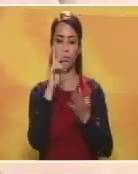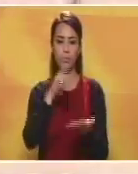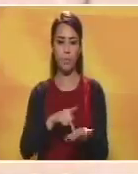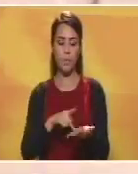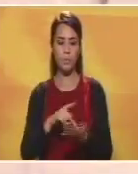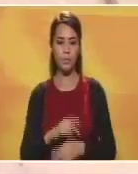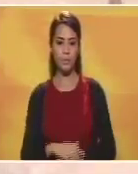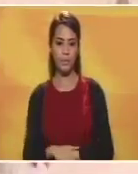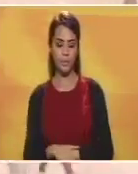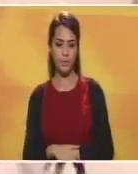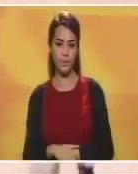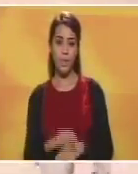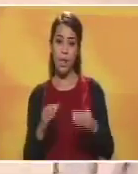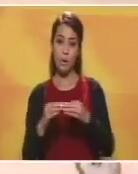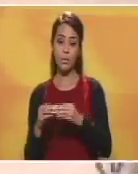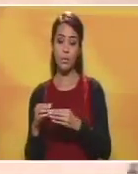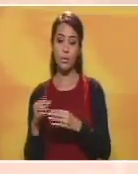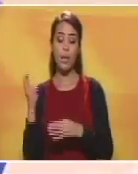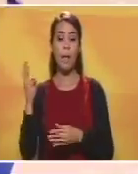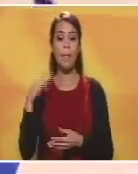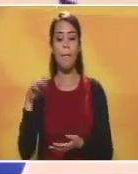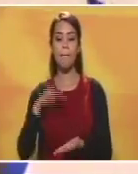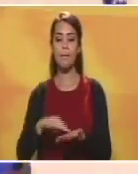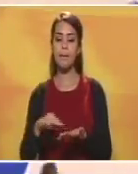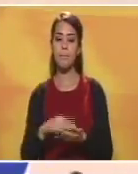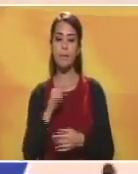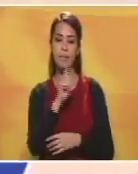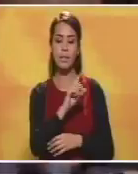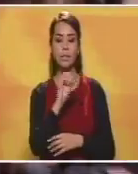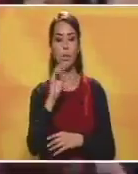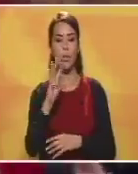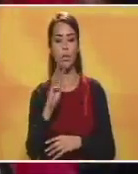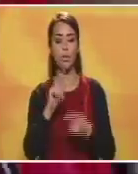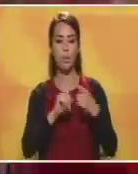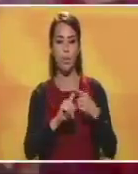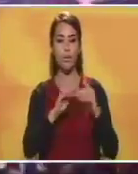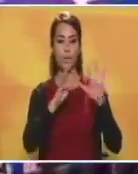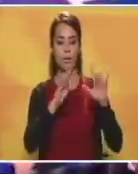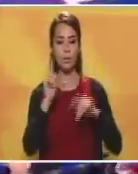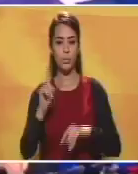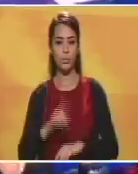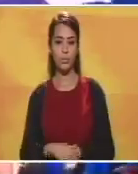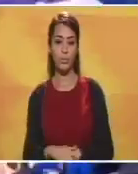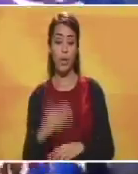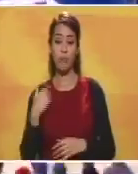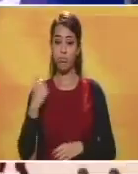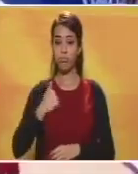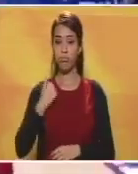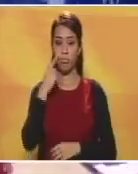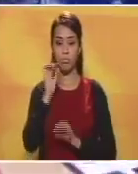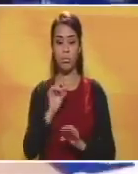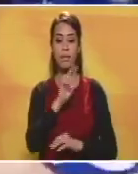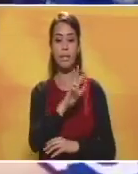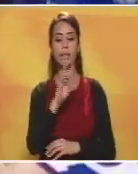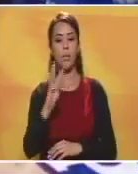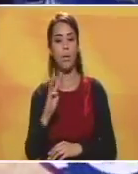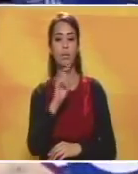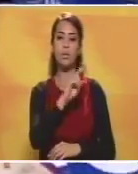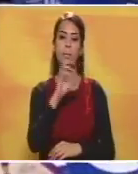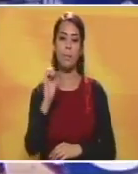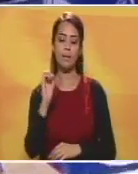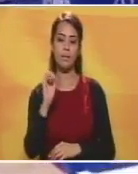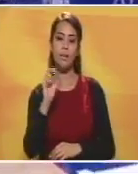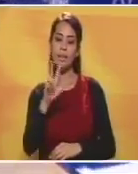en el camino al Heat de Miami con marcador de 104-91. Los 76ers aprovecharon un parcial de 34-20 en el